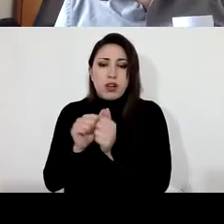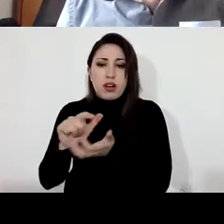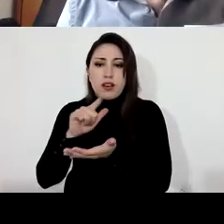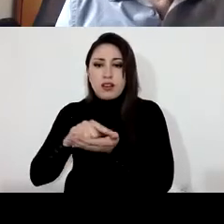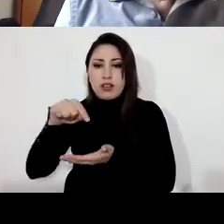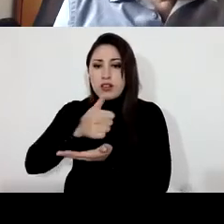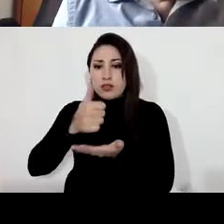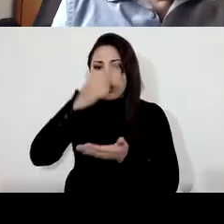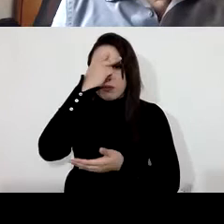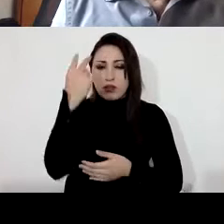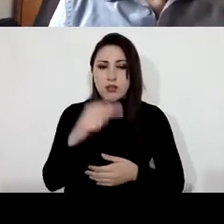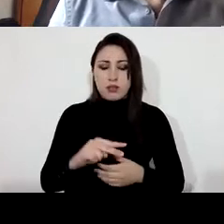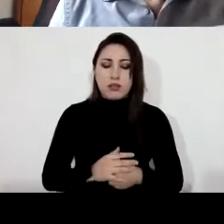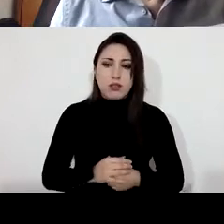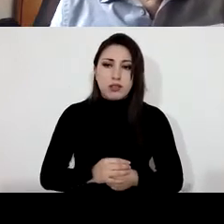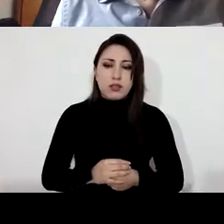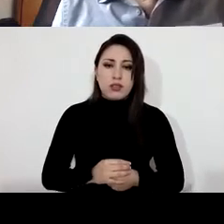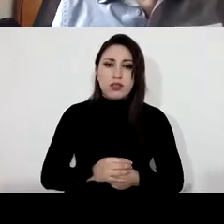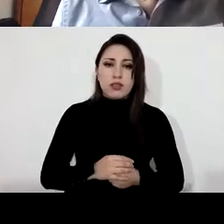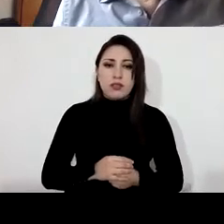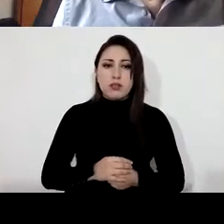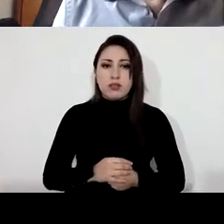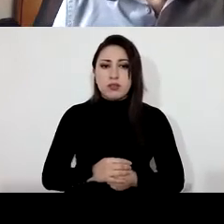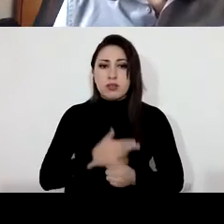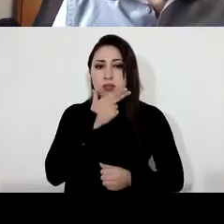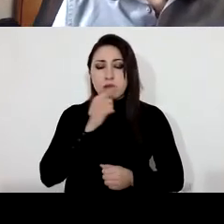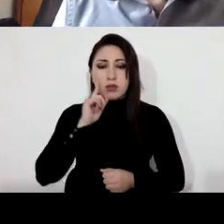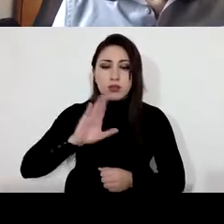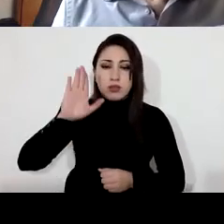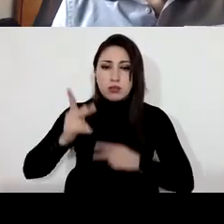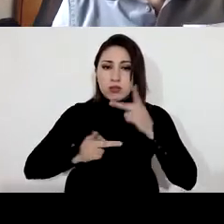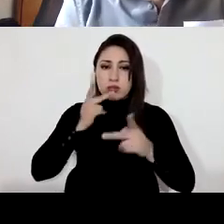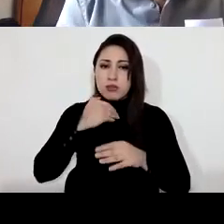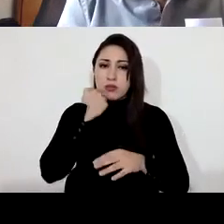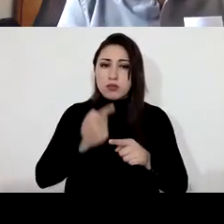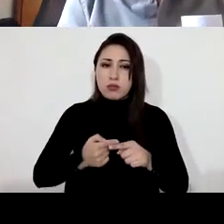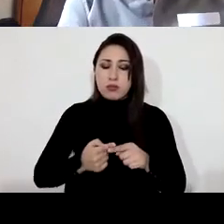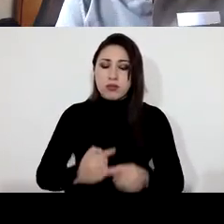Gracias, diputado. ¿Alguna otra persona que desea hacer uso de la palabra?